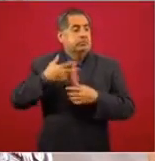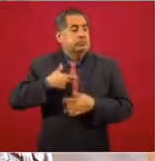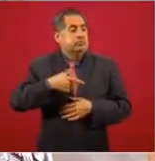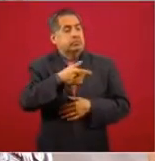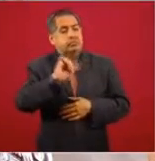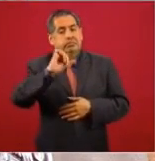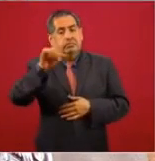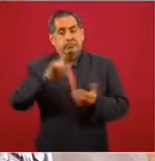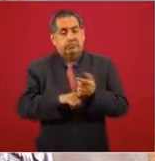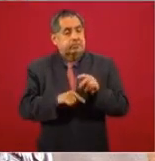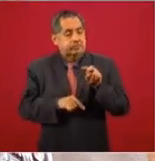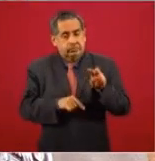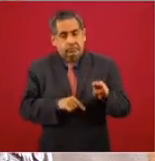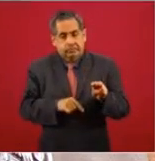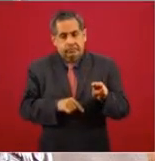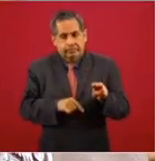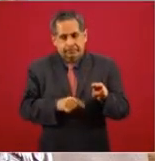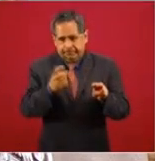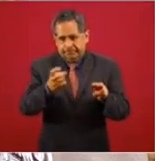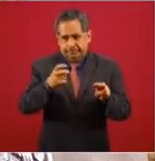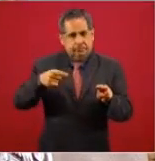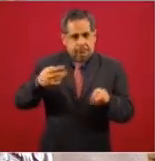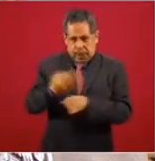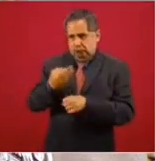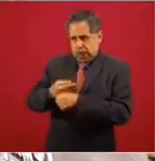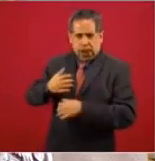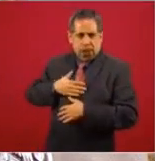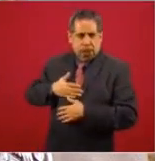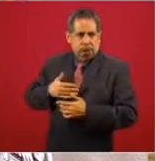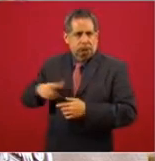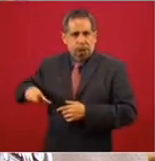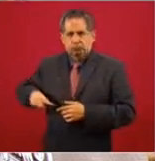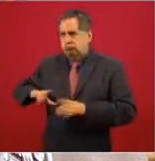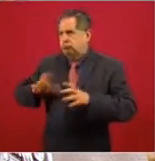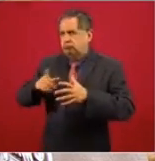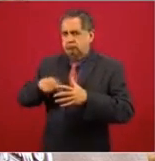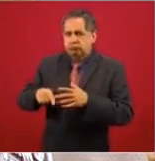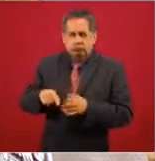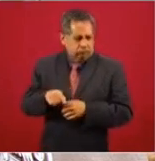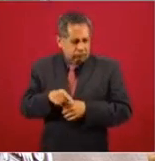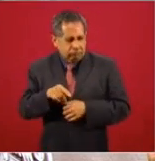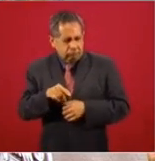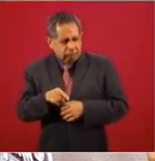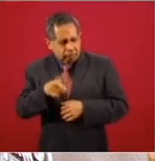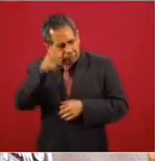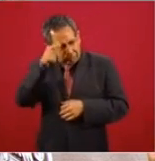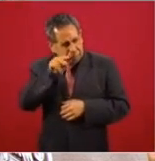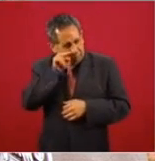público de este gobierno que ya lo están viendo